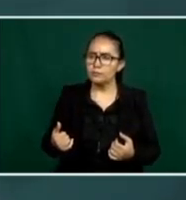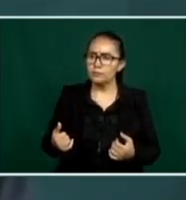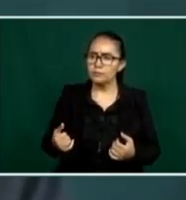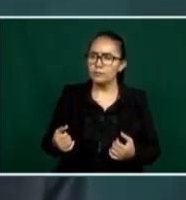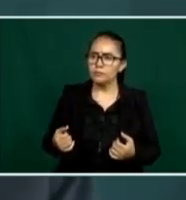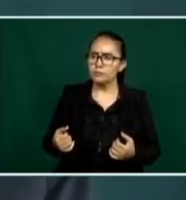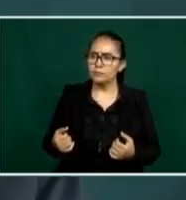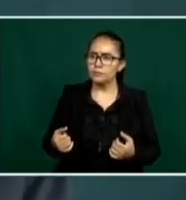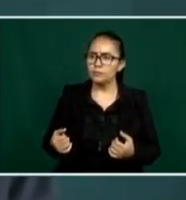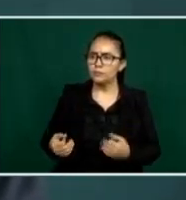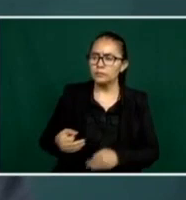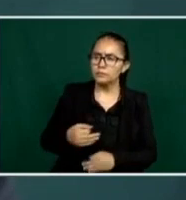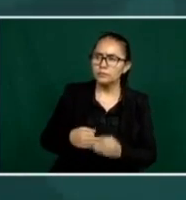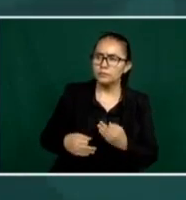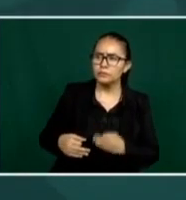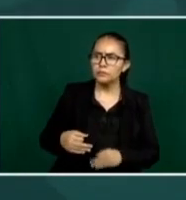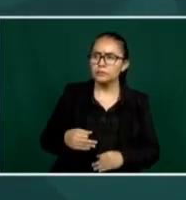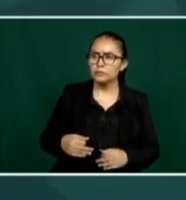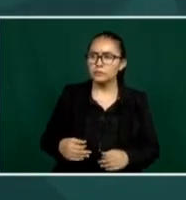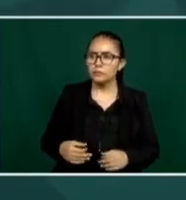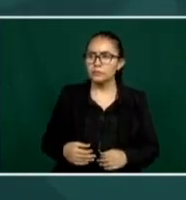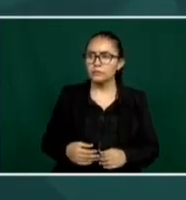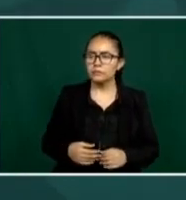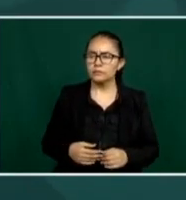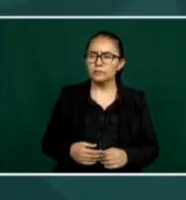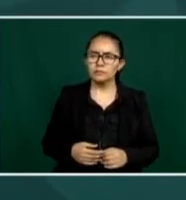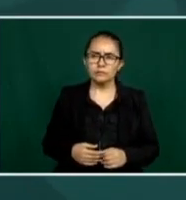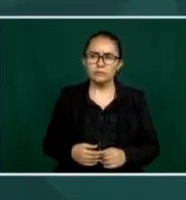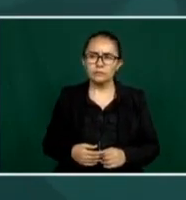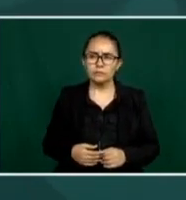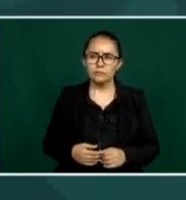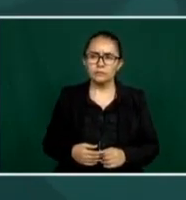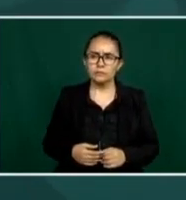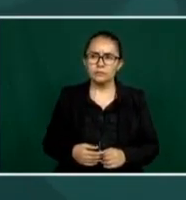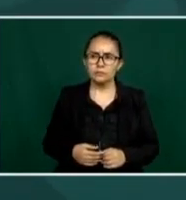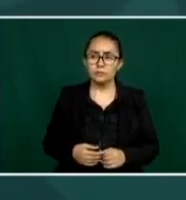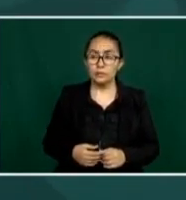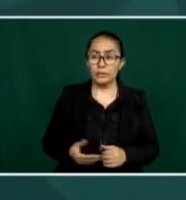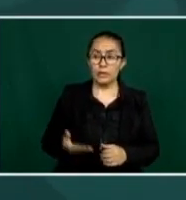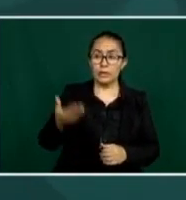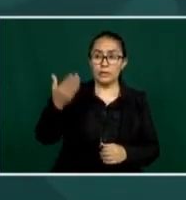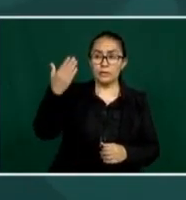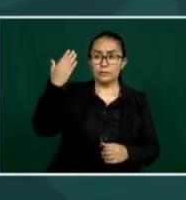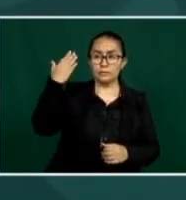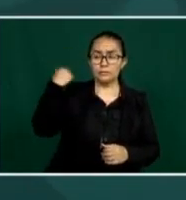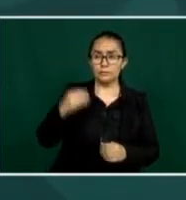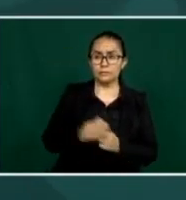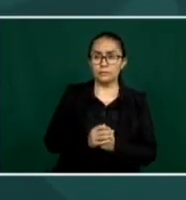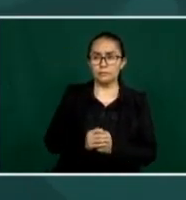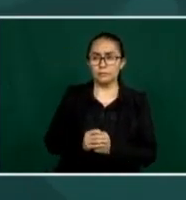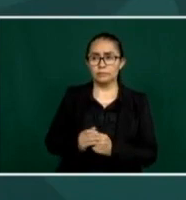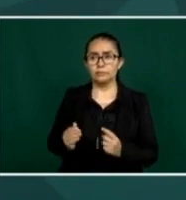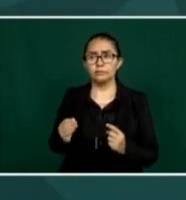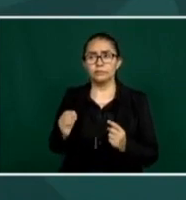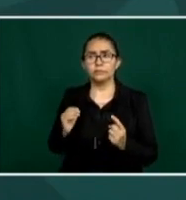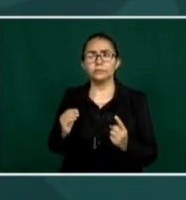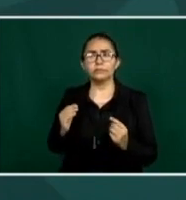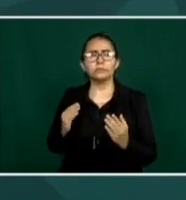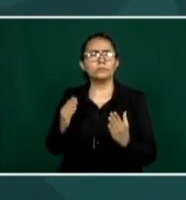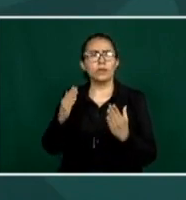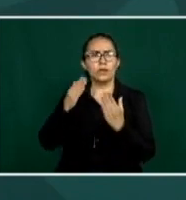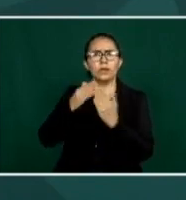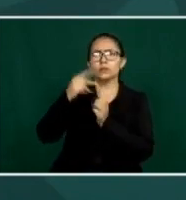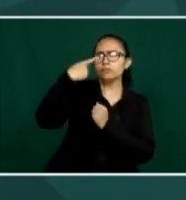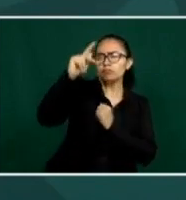combinación con autoridades del Infonavit que despojaban de sus departamentos, de